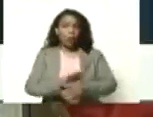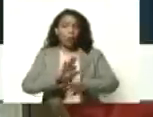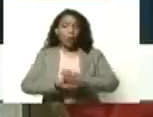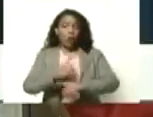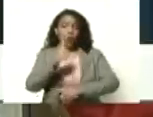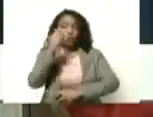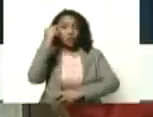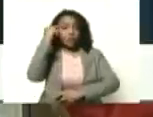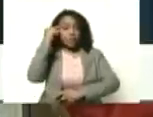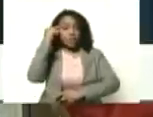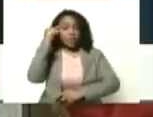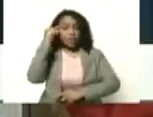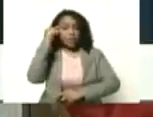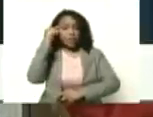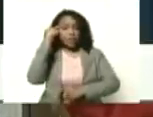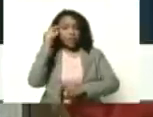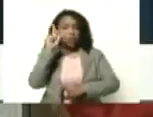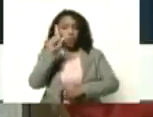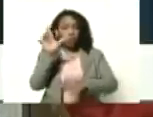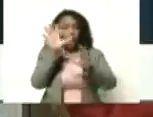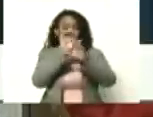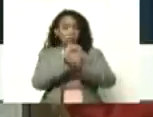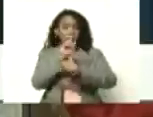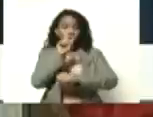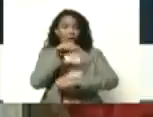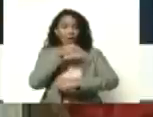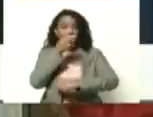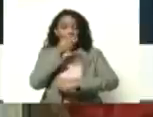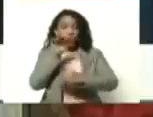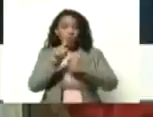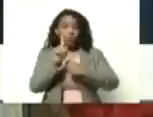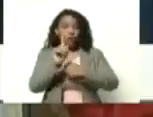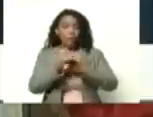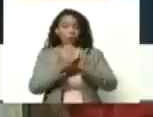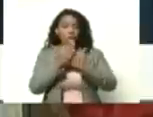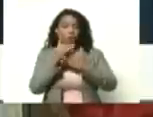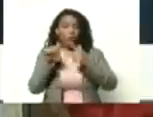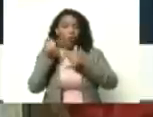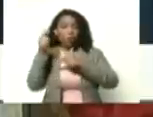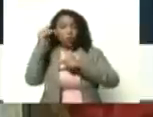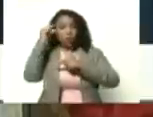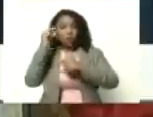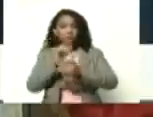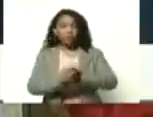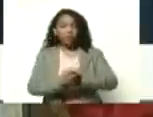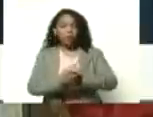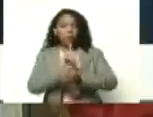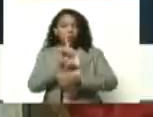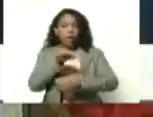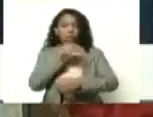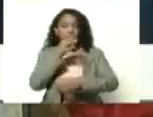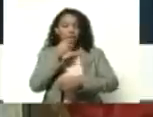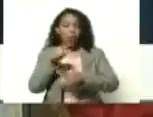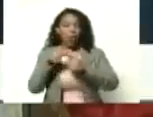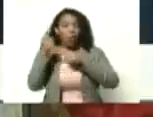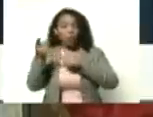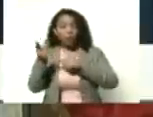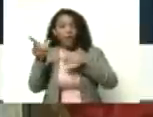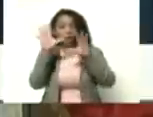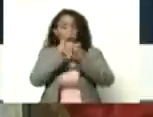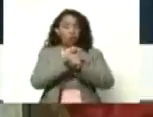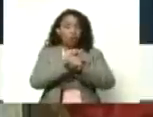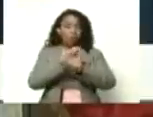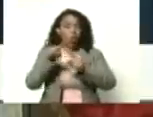se ha unido una noche a una tarde a una madrugada y luego a otro día una tarde otra noche otra madrugada